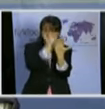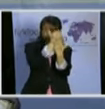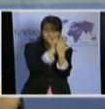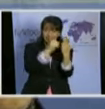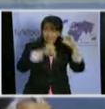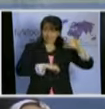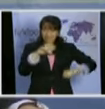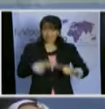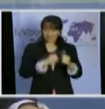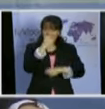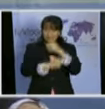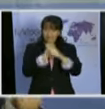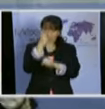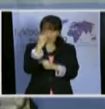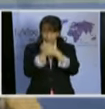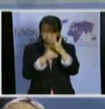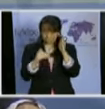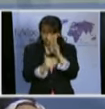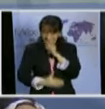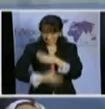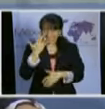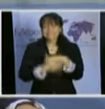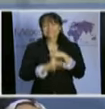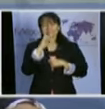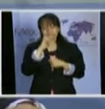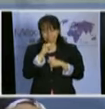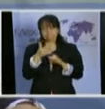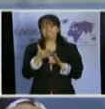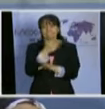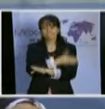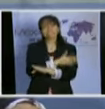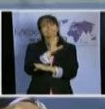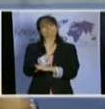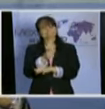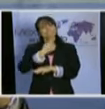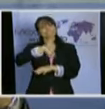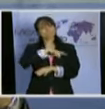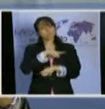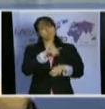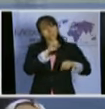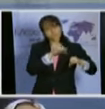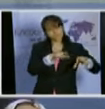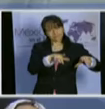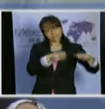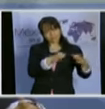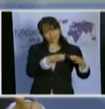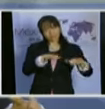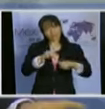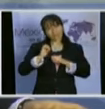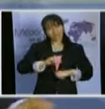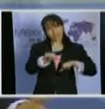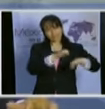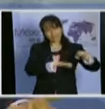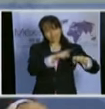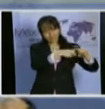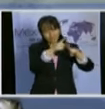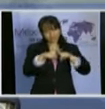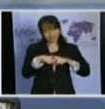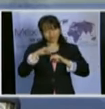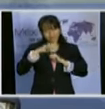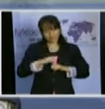aprendiendo, hemos venido resumiendo en el trabajo desde la Cancillería en este complejo tema de la vinculación,